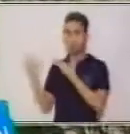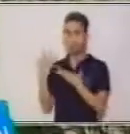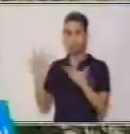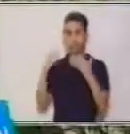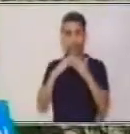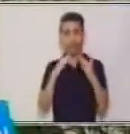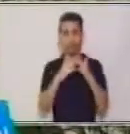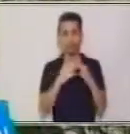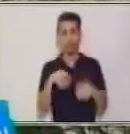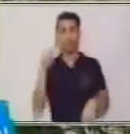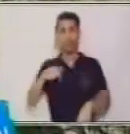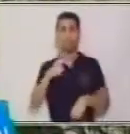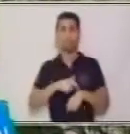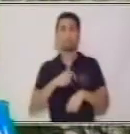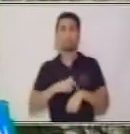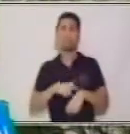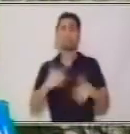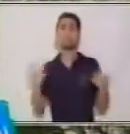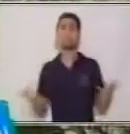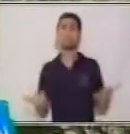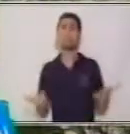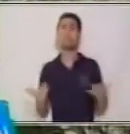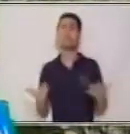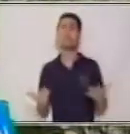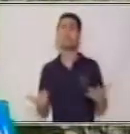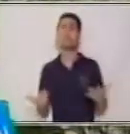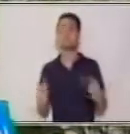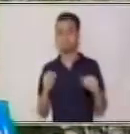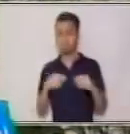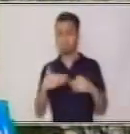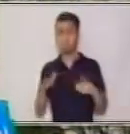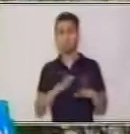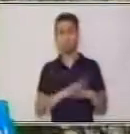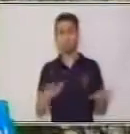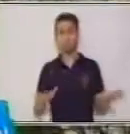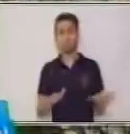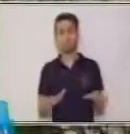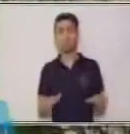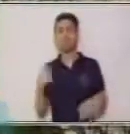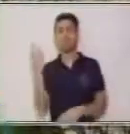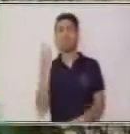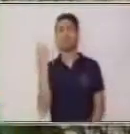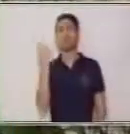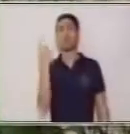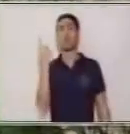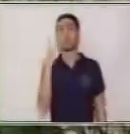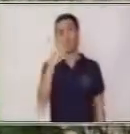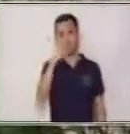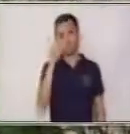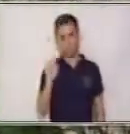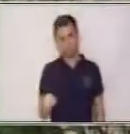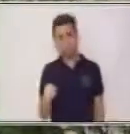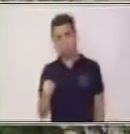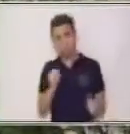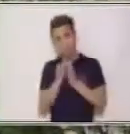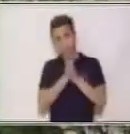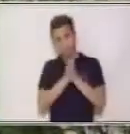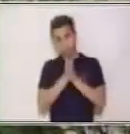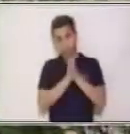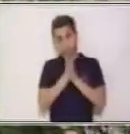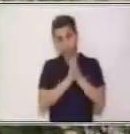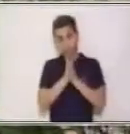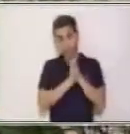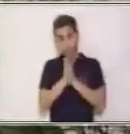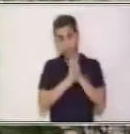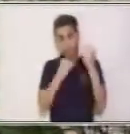que ese tiempo, pues, está por terminar y es muy importante que tú hayas aprovechado y hayas